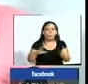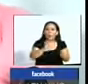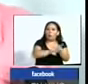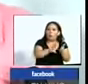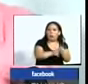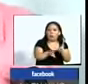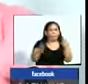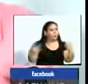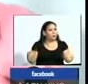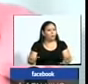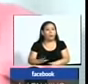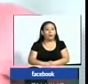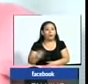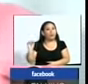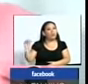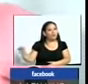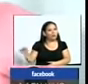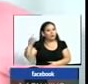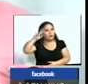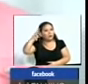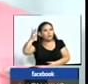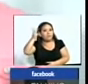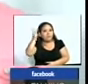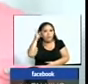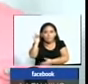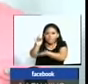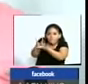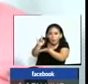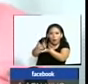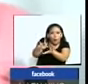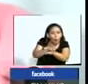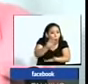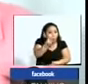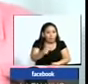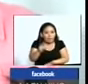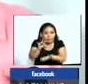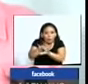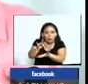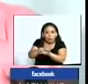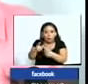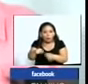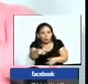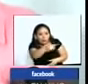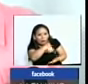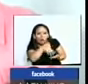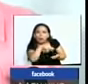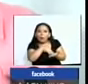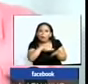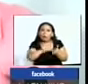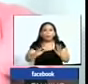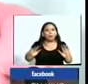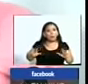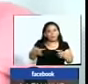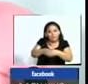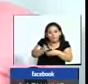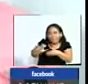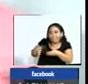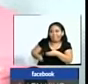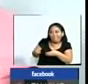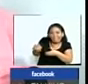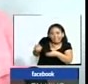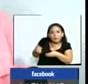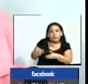Esto es, se están comiendo el dinero todos los días pero el pueblo salvadoreño no le llega nada.